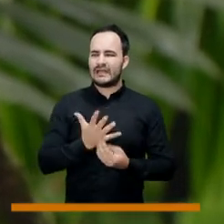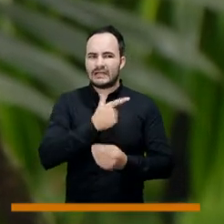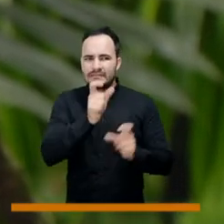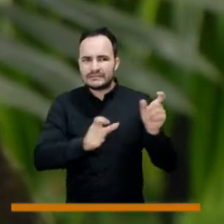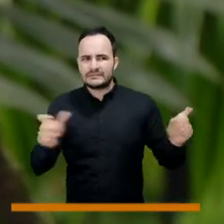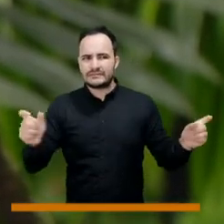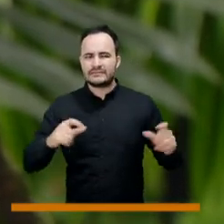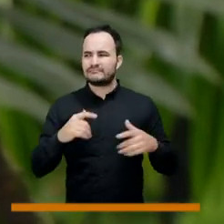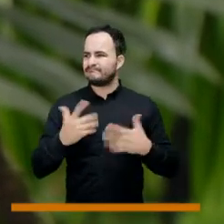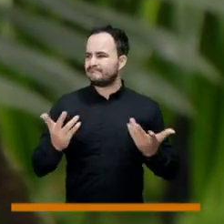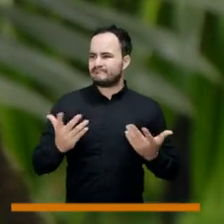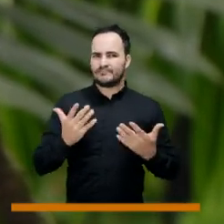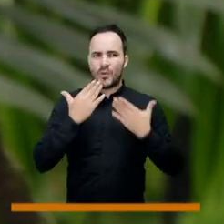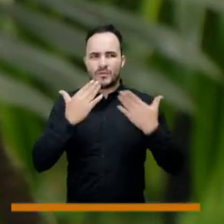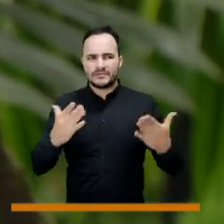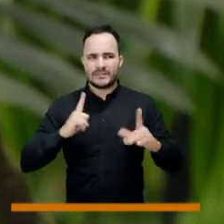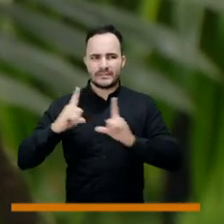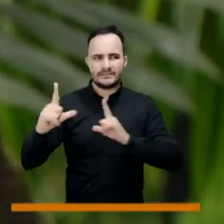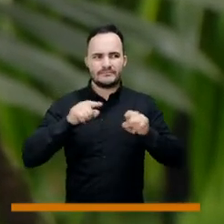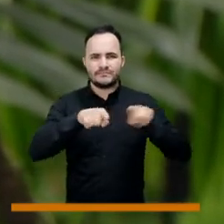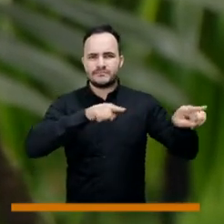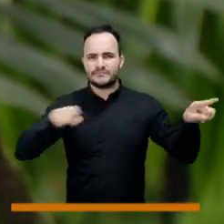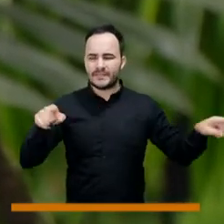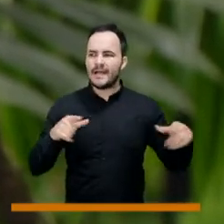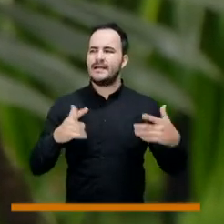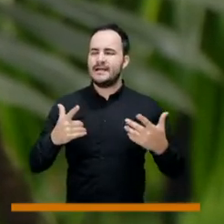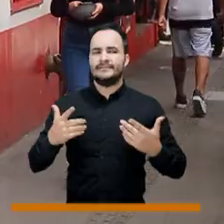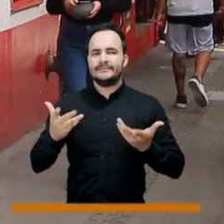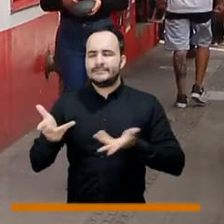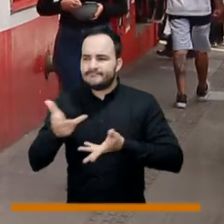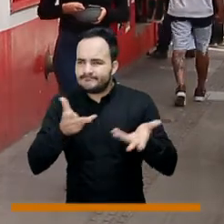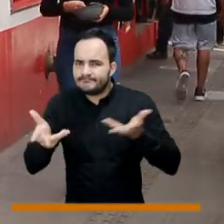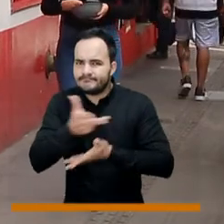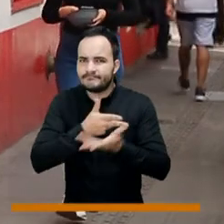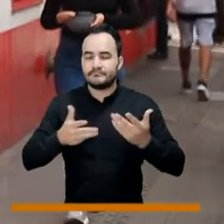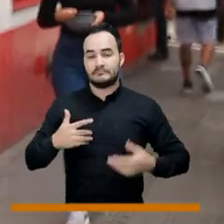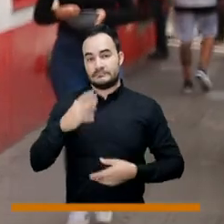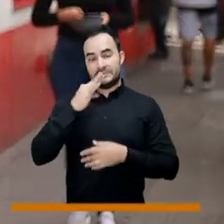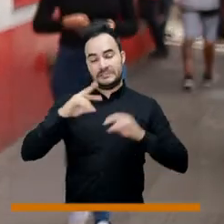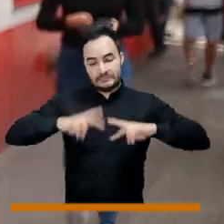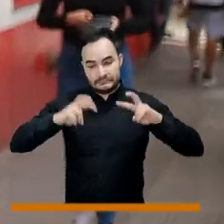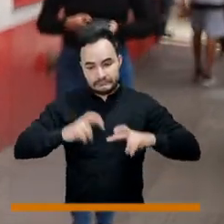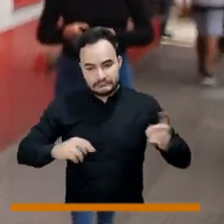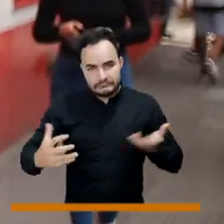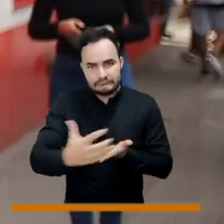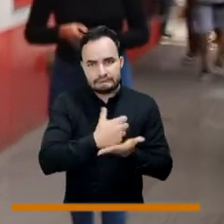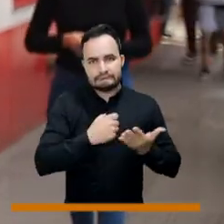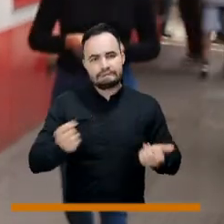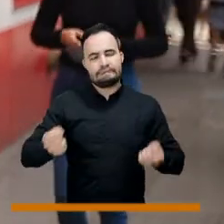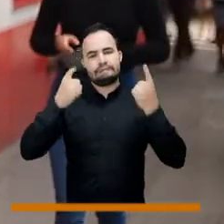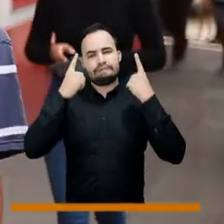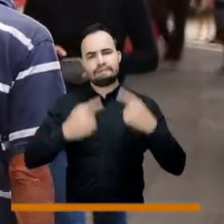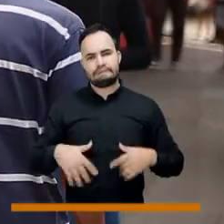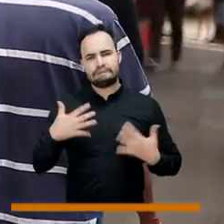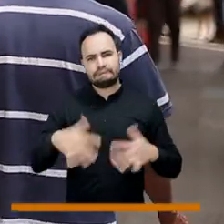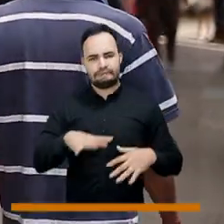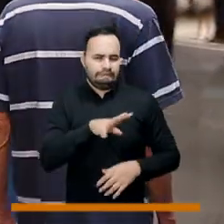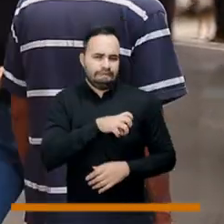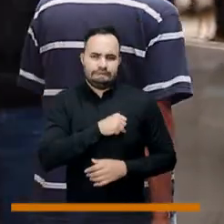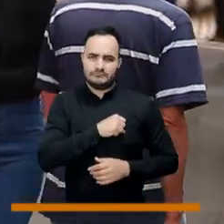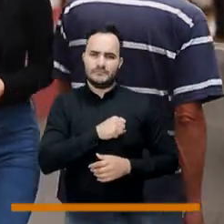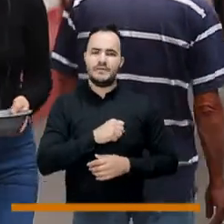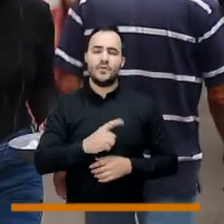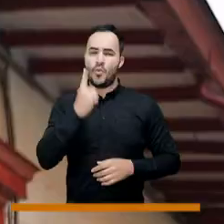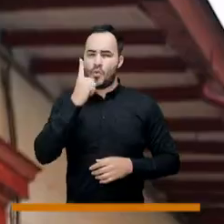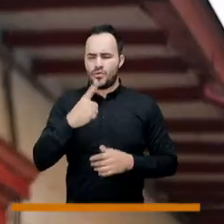en especial de la Comuna 10, porque es allí donde confluye la gran mayoría. El estado es lamentable. Después de la pandemia, el sector más golpeado en